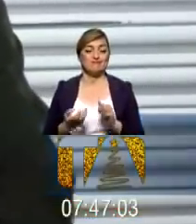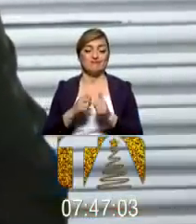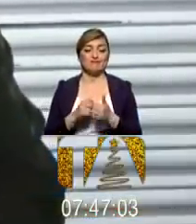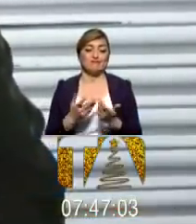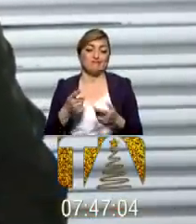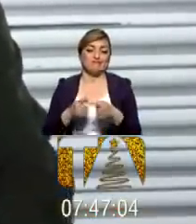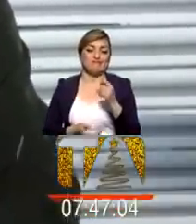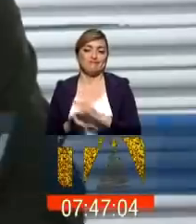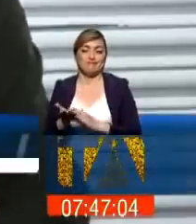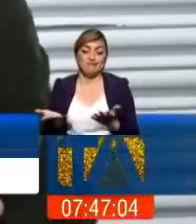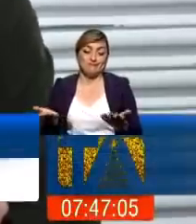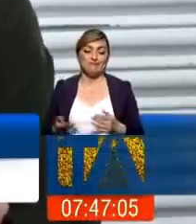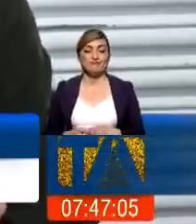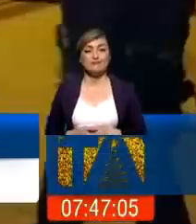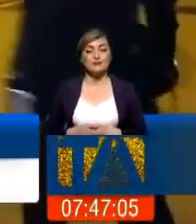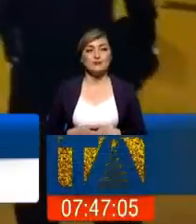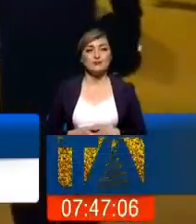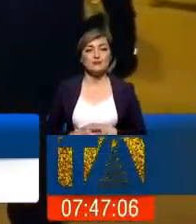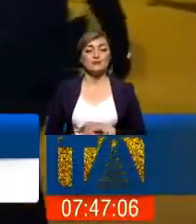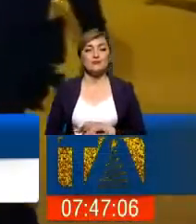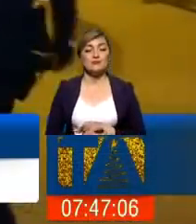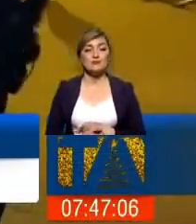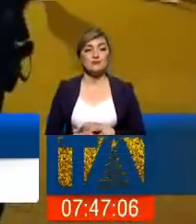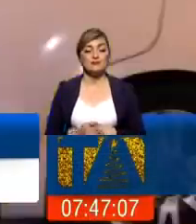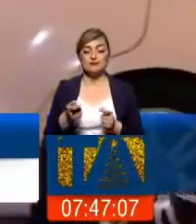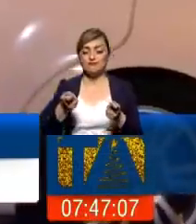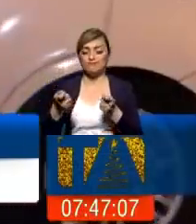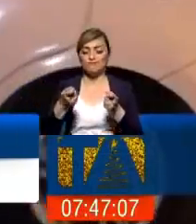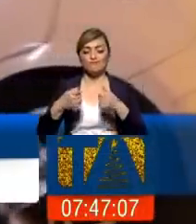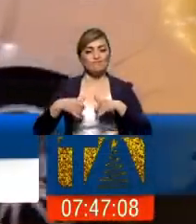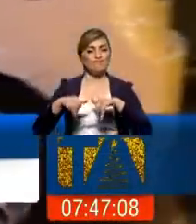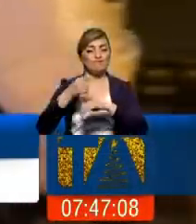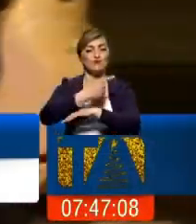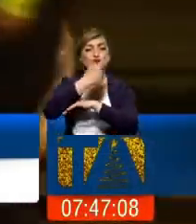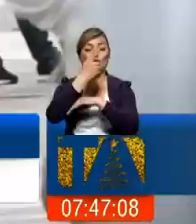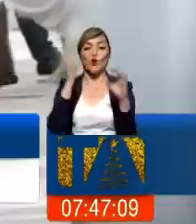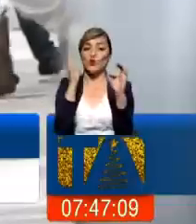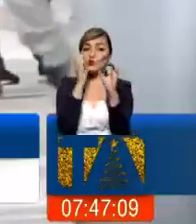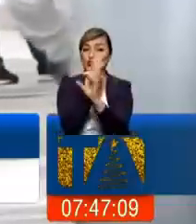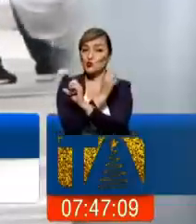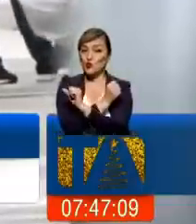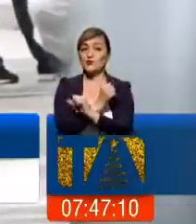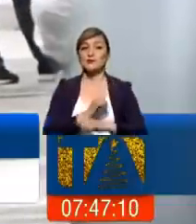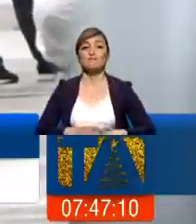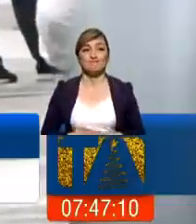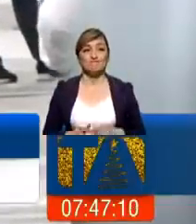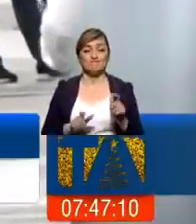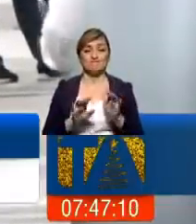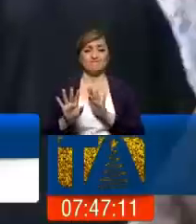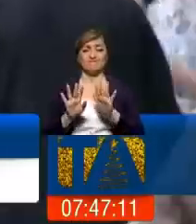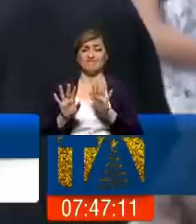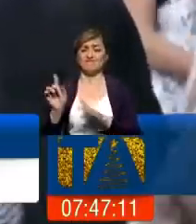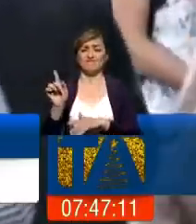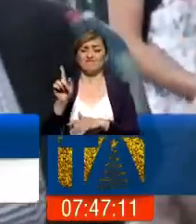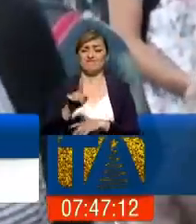imprevisto y por eso estoy aquí quedado. Los controles se extienden tanto en el día como en la noche para evitar la aglomeración de